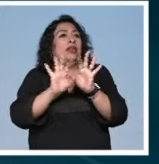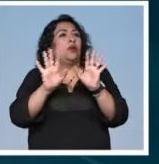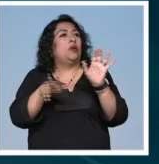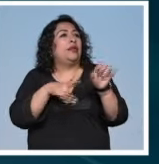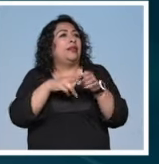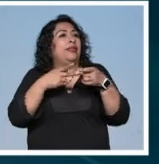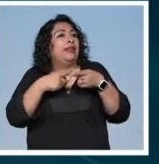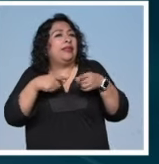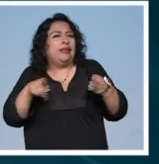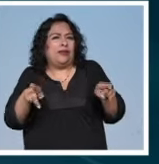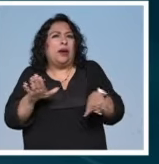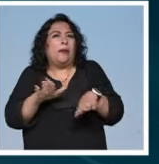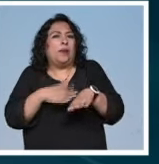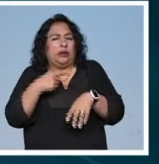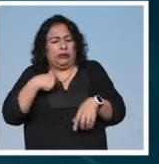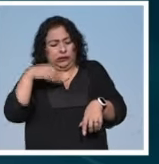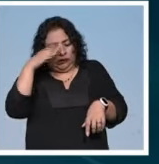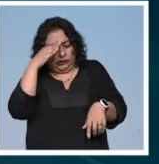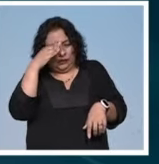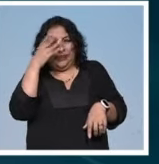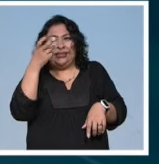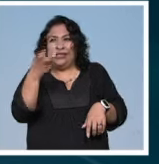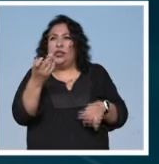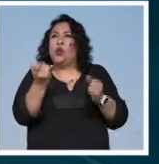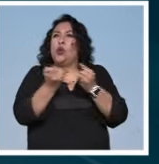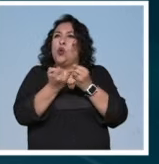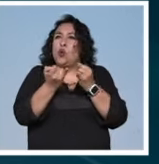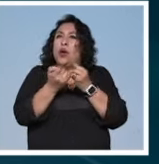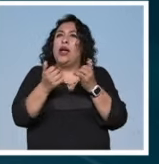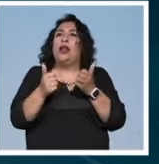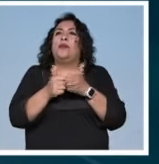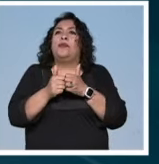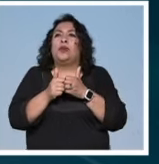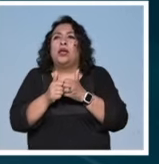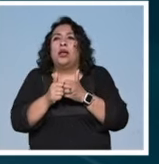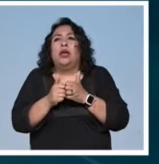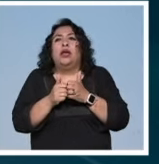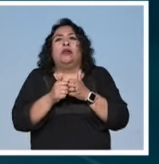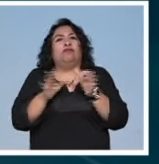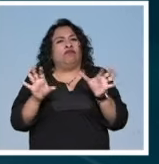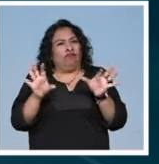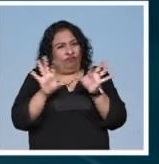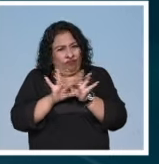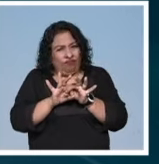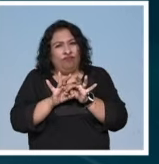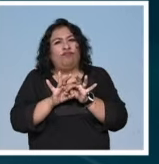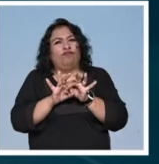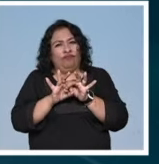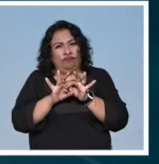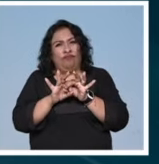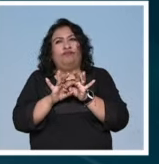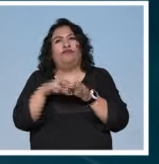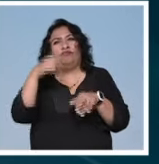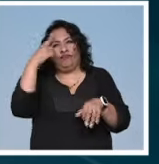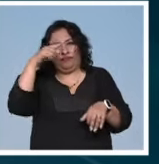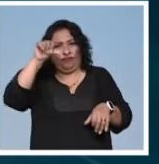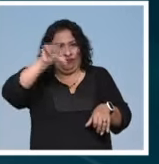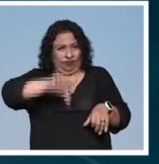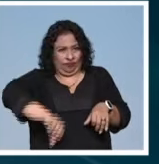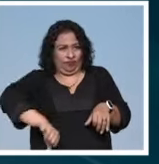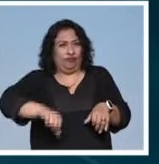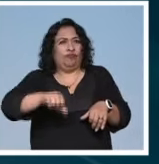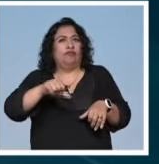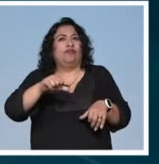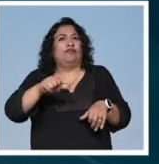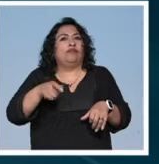naturaleza. Pero tú hacías alusión también con pertinencia a que hoy, en nombre